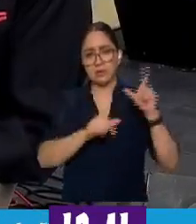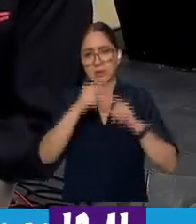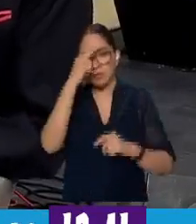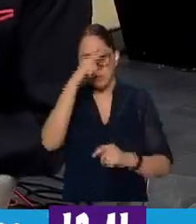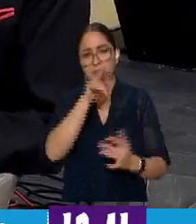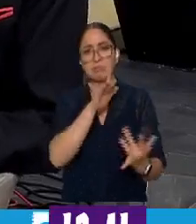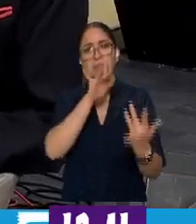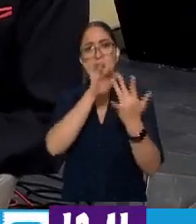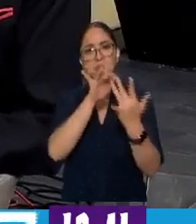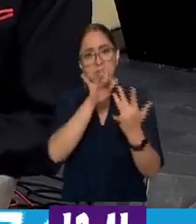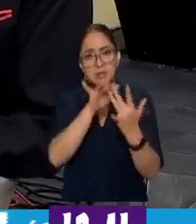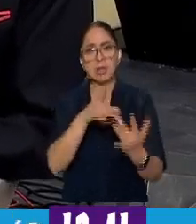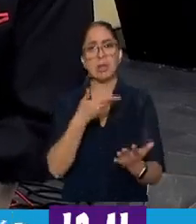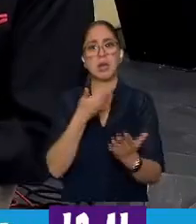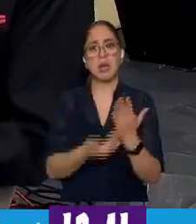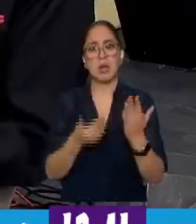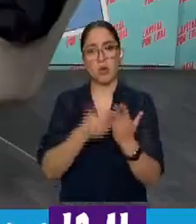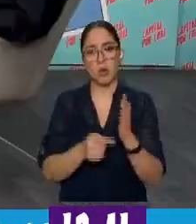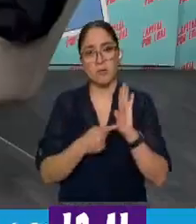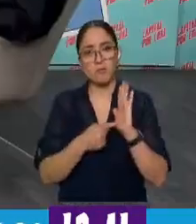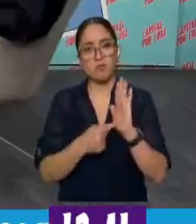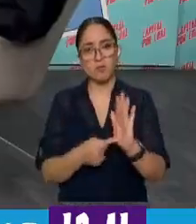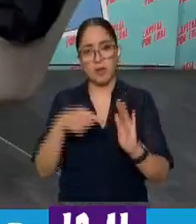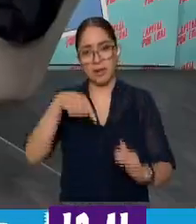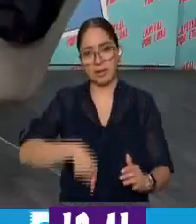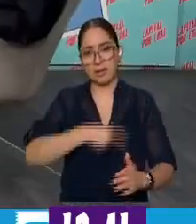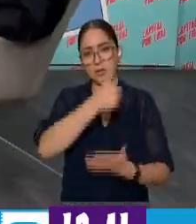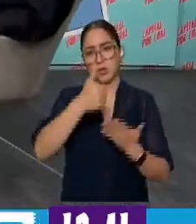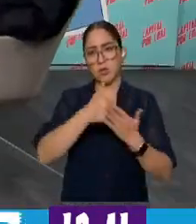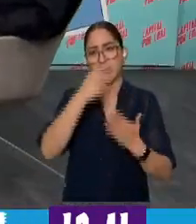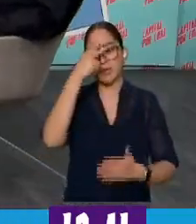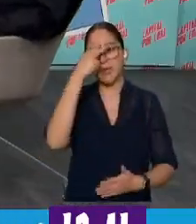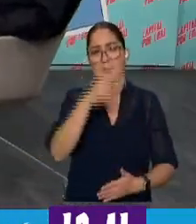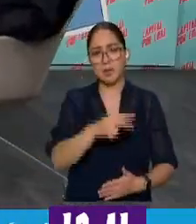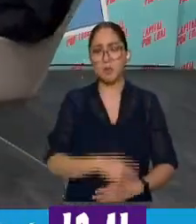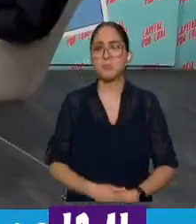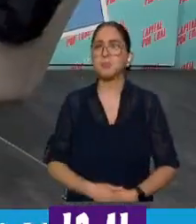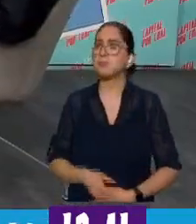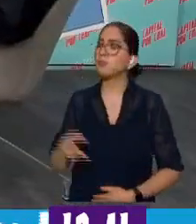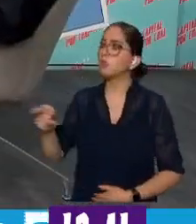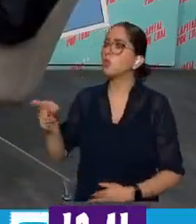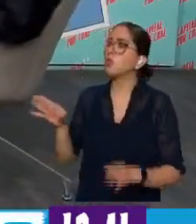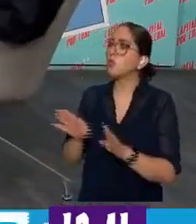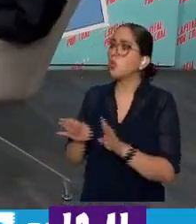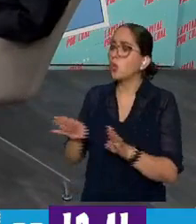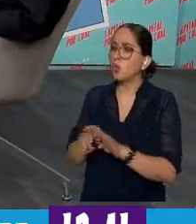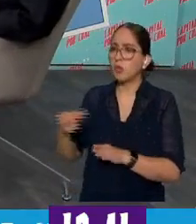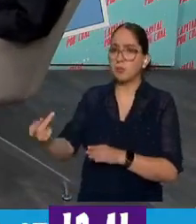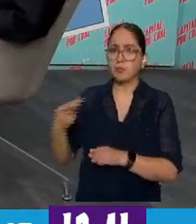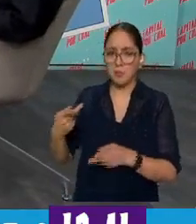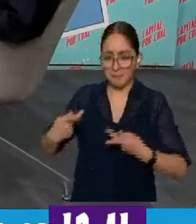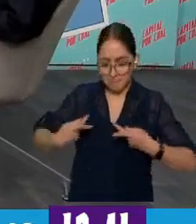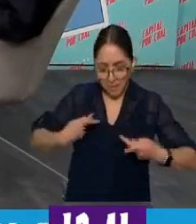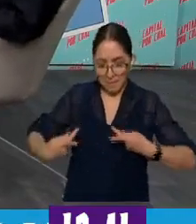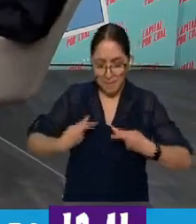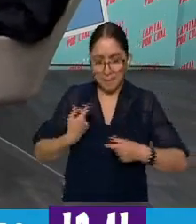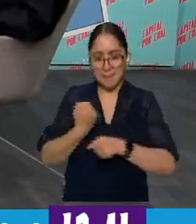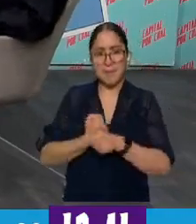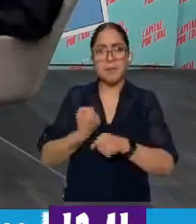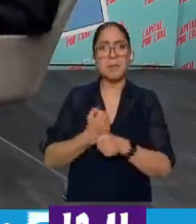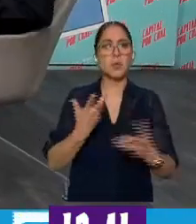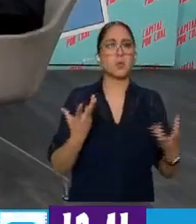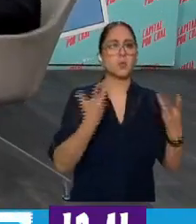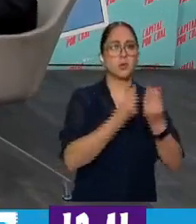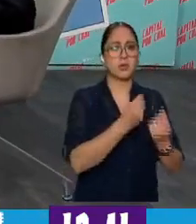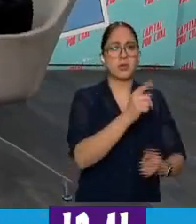estado hablando y tenemos un show aquí. Exacto. En la Ciudad de México. Ahí está la cosa. ¿Y cómo son los ensayos? ¿Cómo es el ambiente en un ensayo con